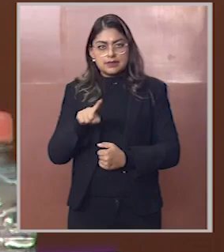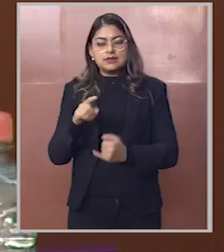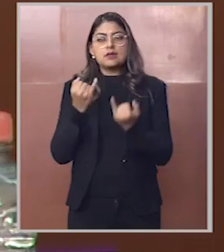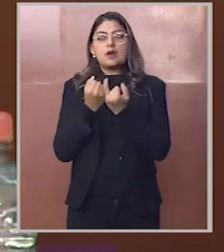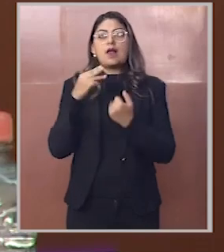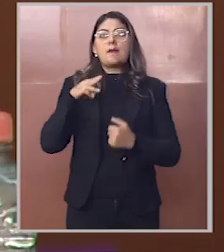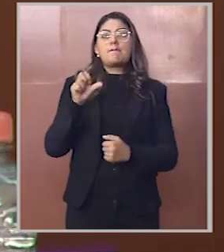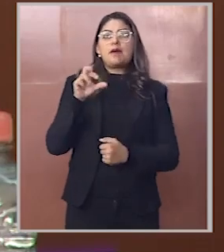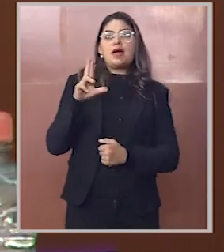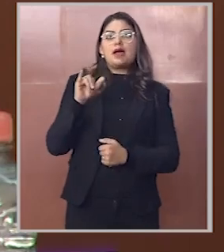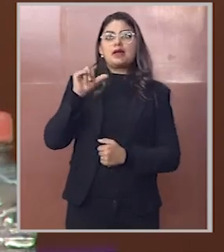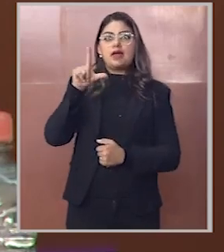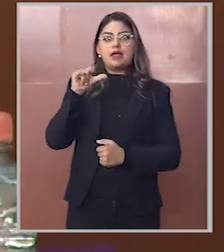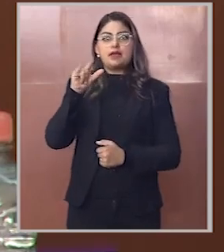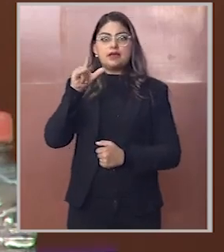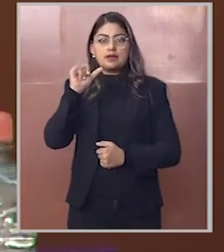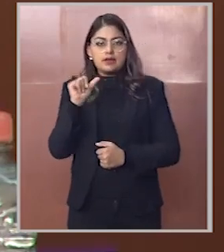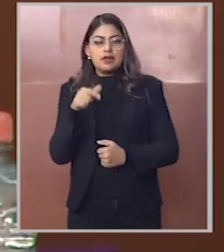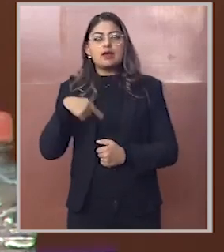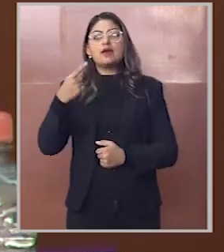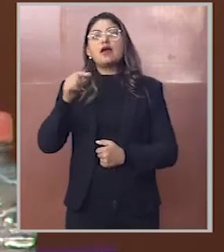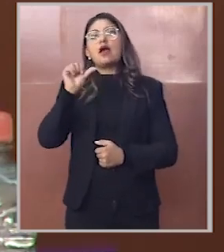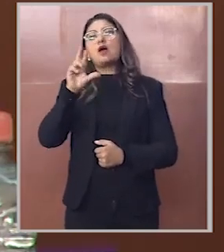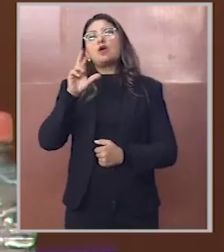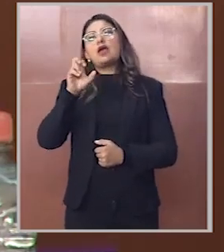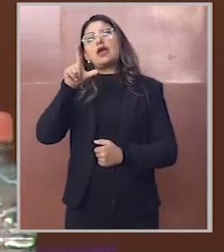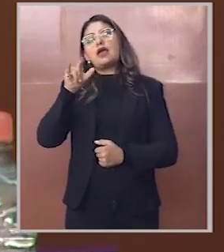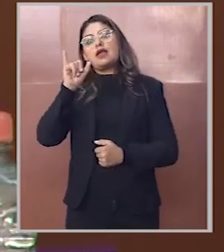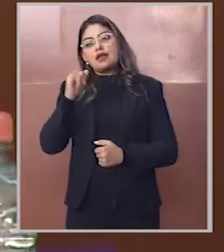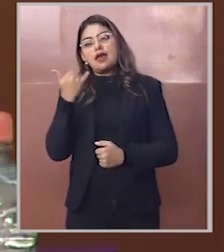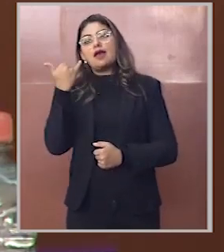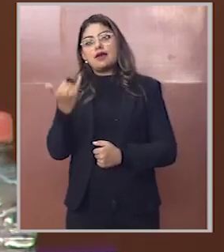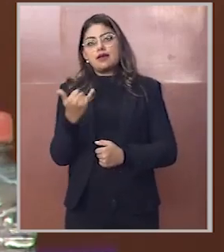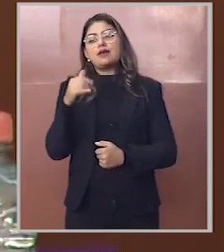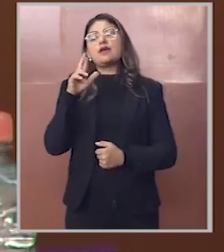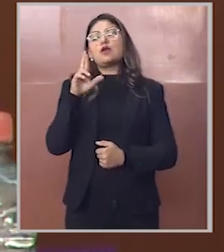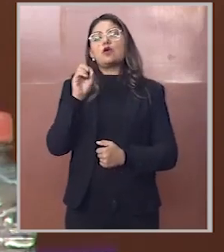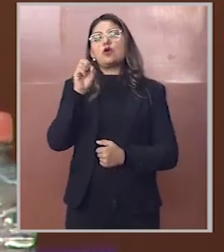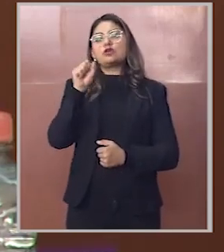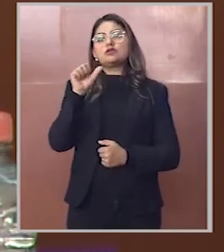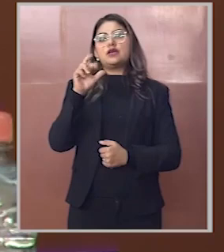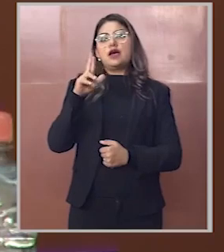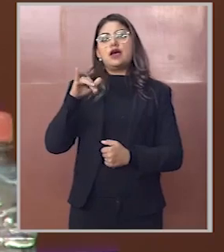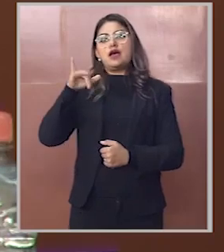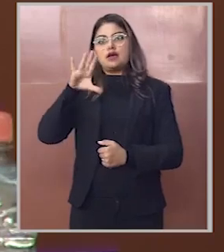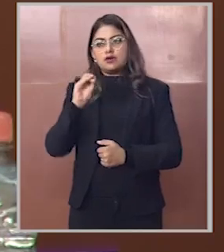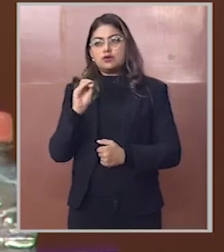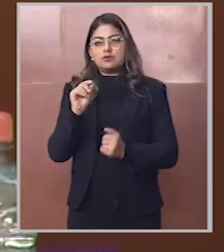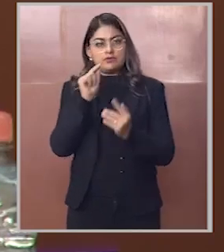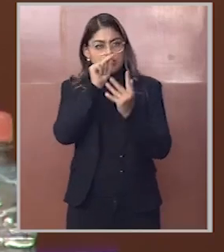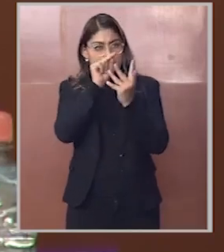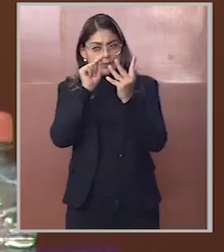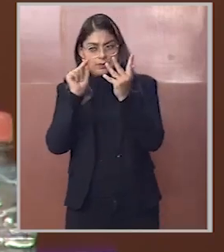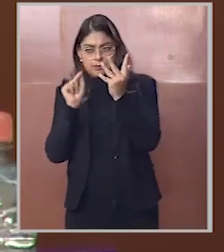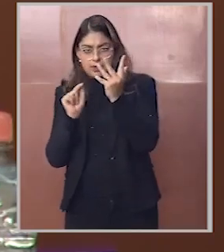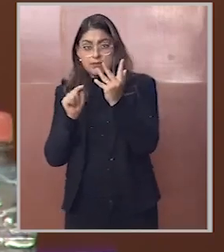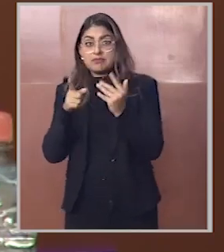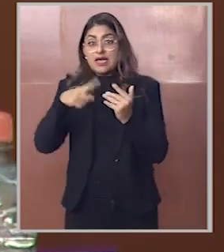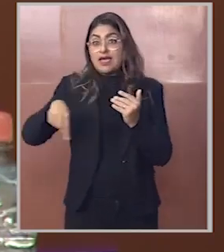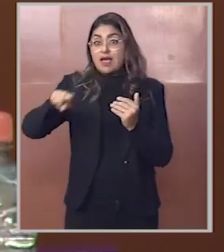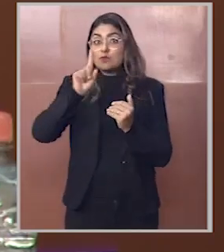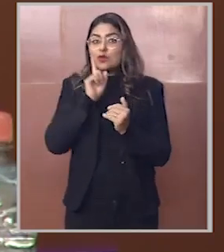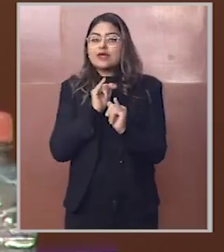Aurelia Rivas Valencia y María del Rosario Torres manriques compañeras de la Ray que fueron intérpretes y